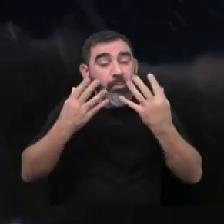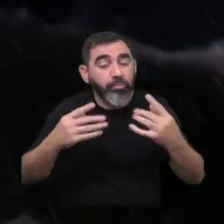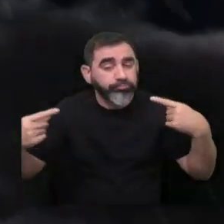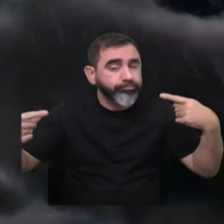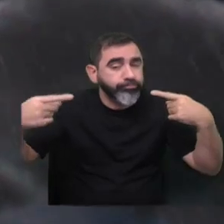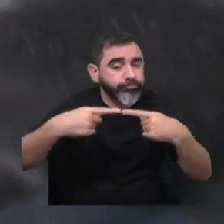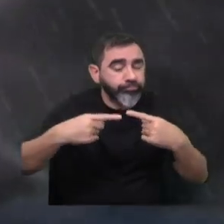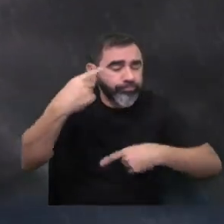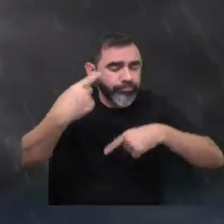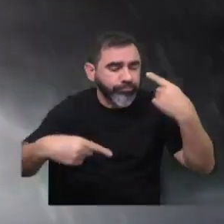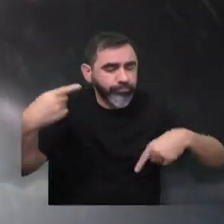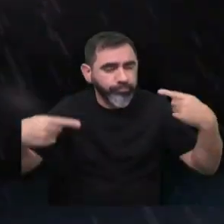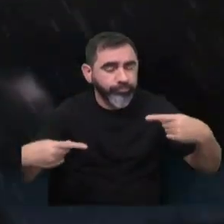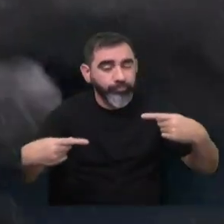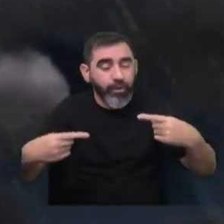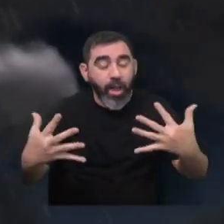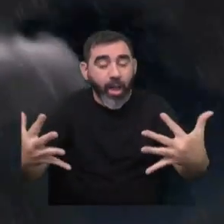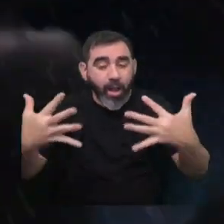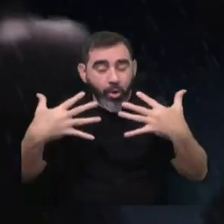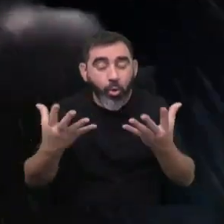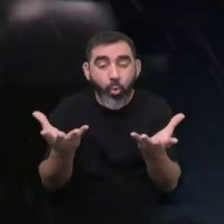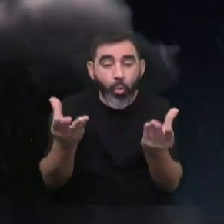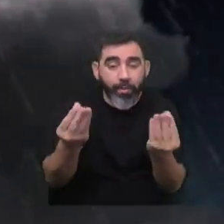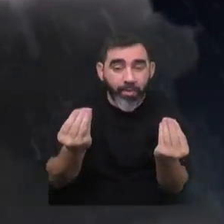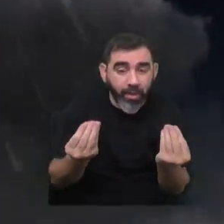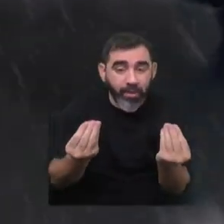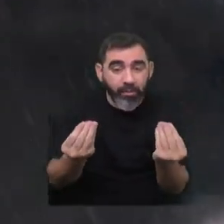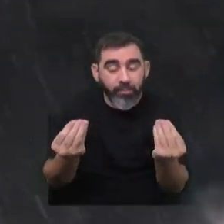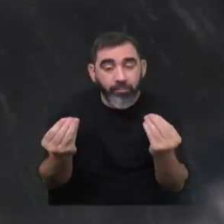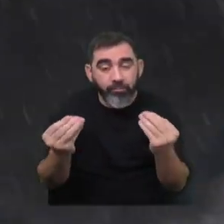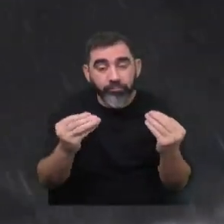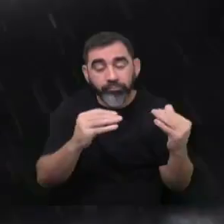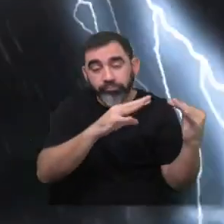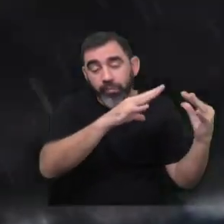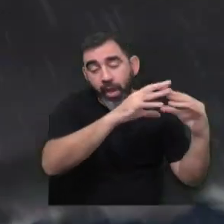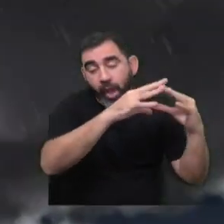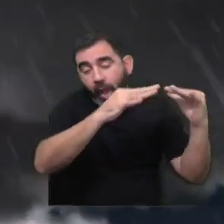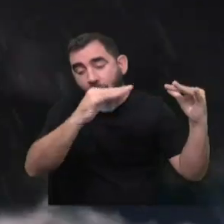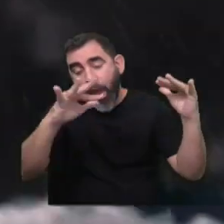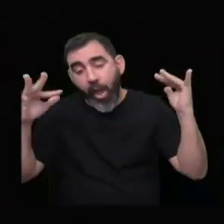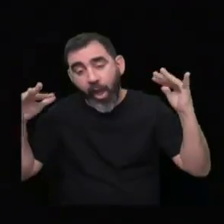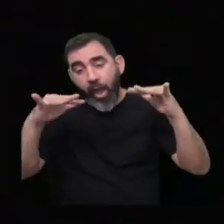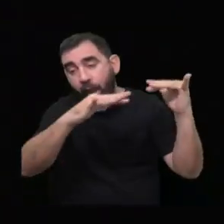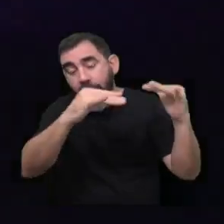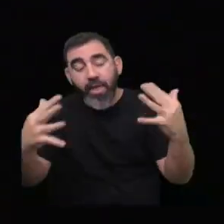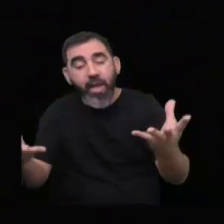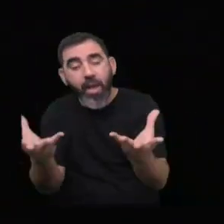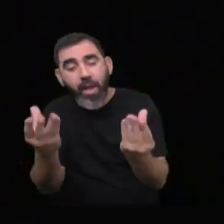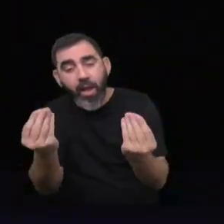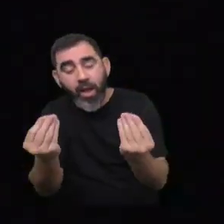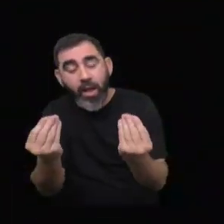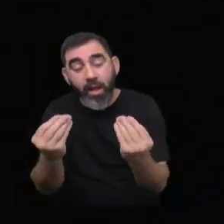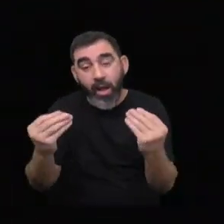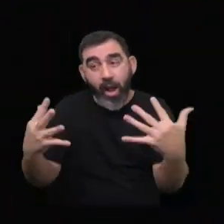combinación de factores que incluyen el calor, la humedad y los movimientos verticales de aire. Cuando el aire caliente y húmedo se eleva